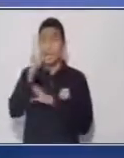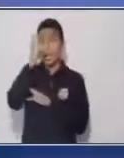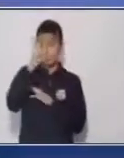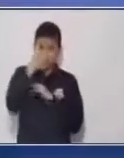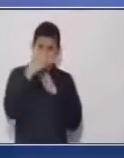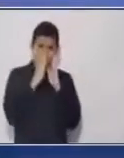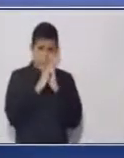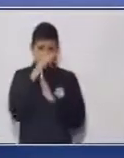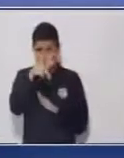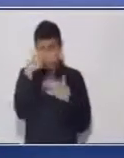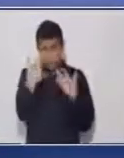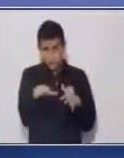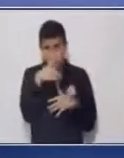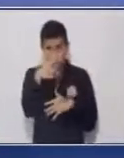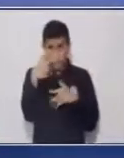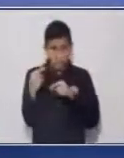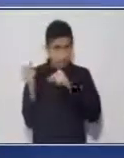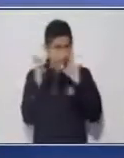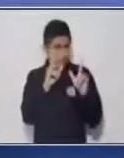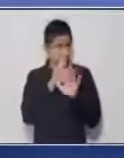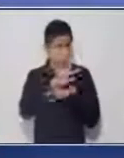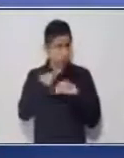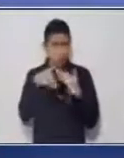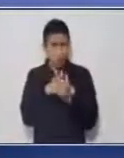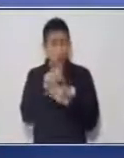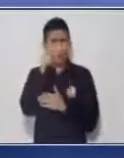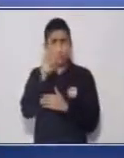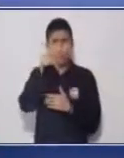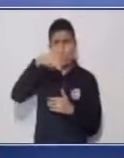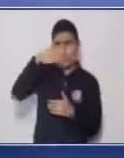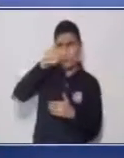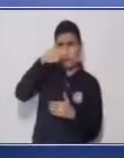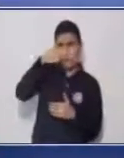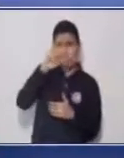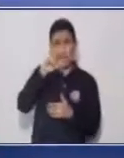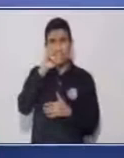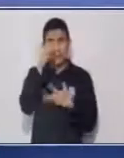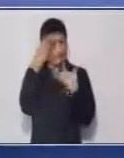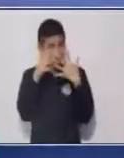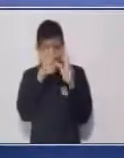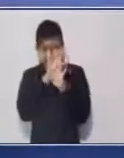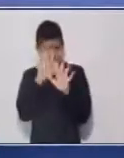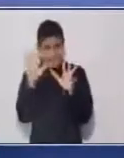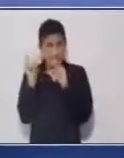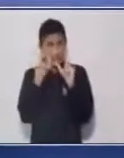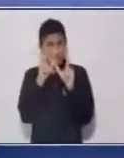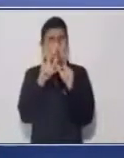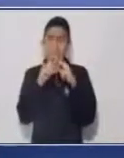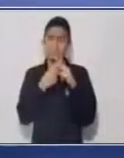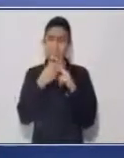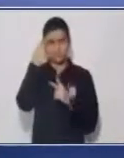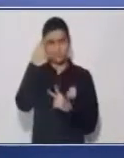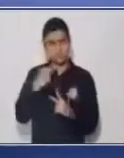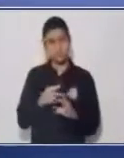por favor, si ya tienes listo todo tu material, vamos a iniciar con la clase del día de hoy.